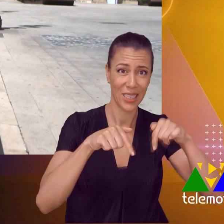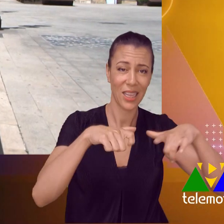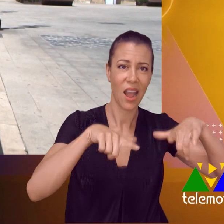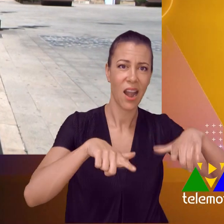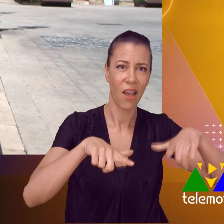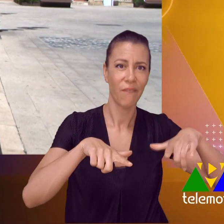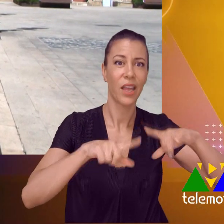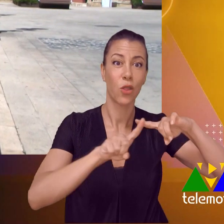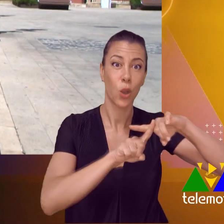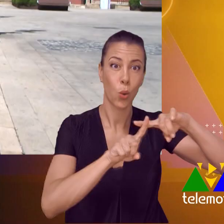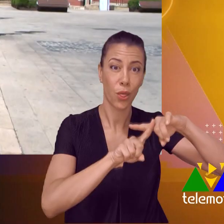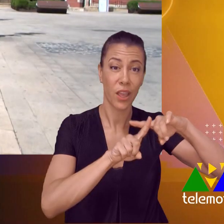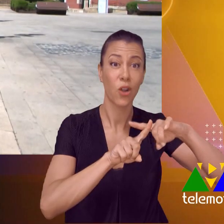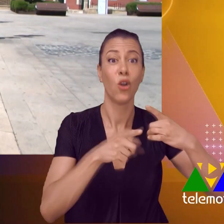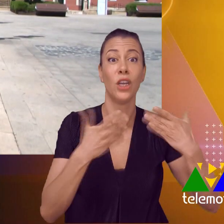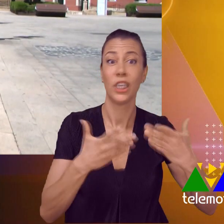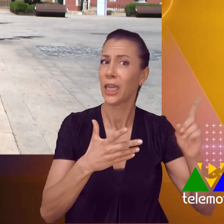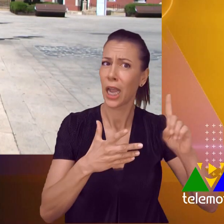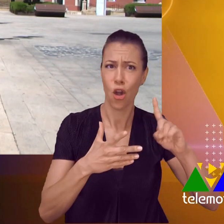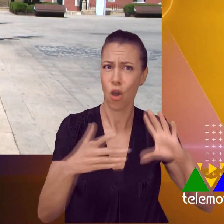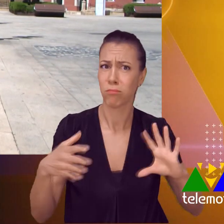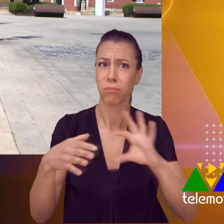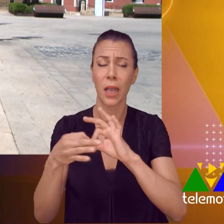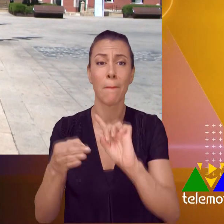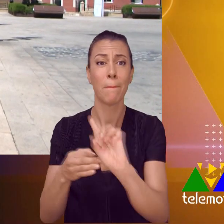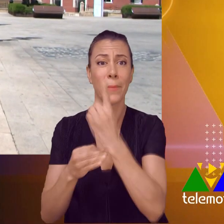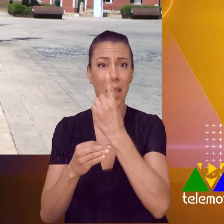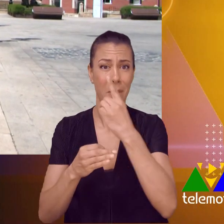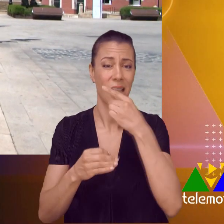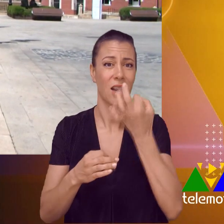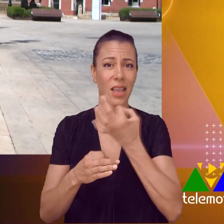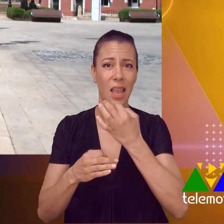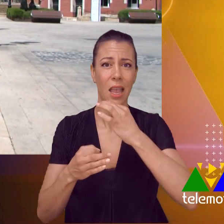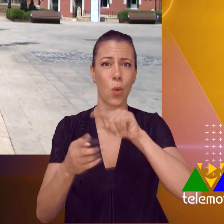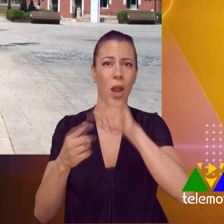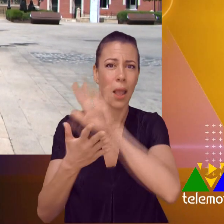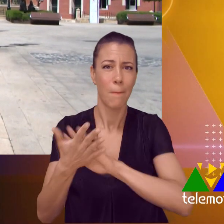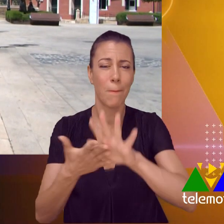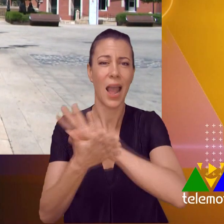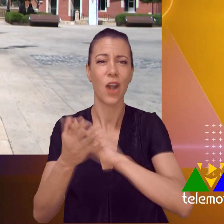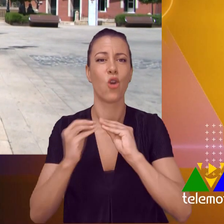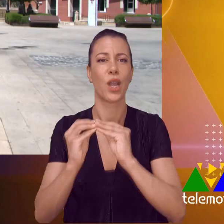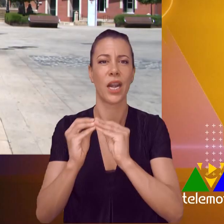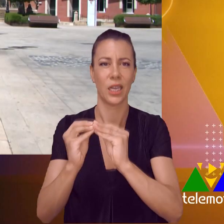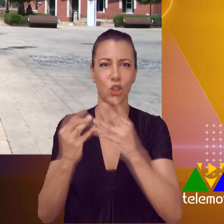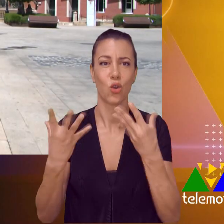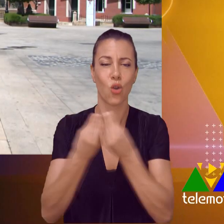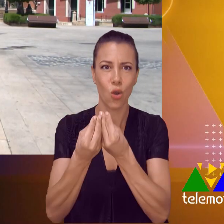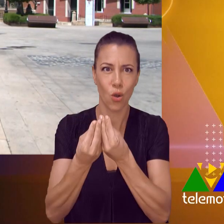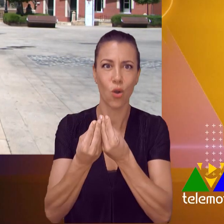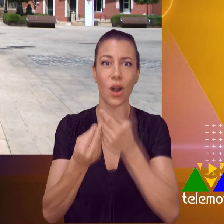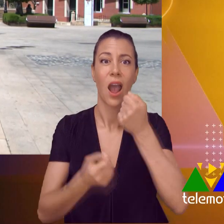nave de crucero, y que no pertenecía al primer, en este caso, plano realizado